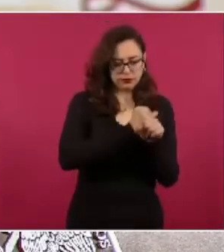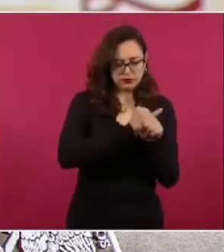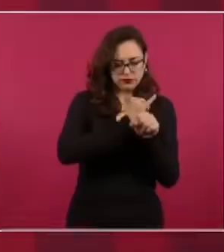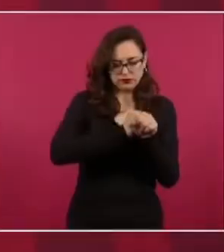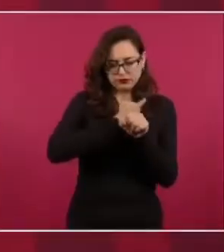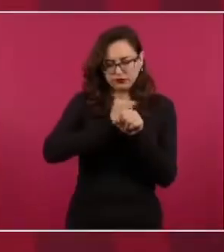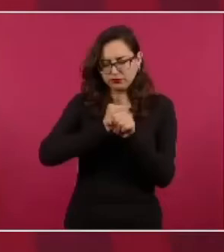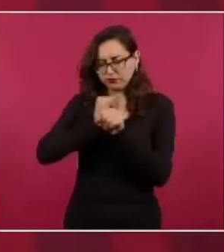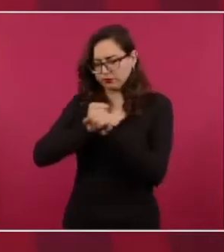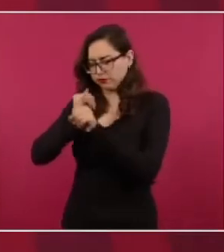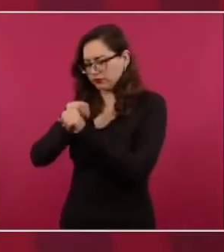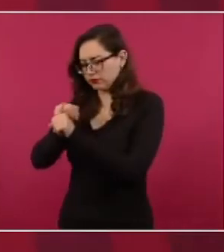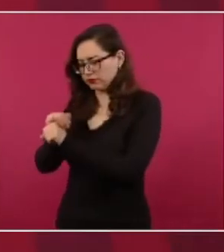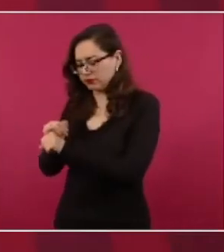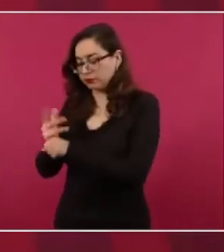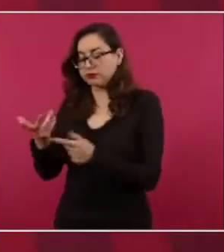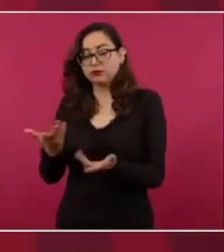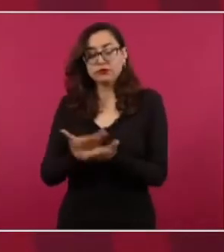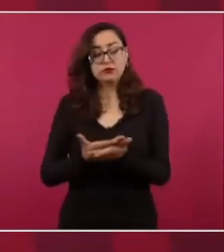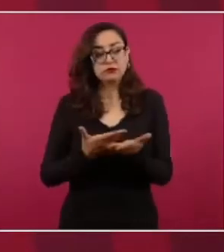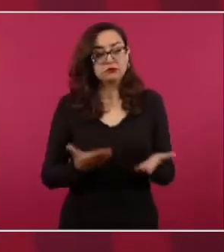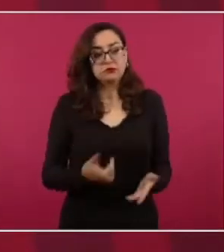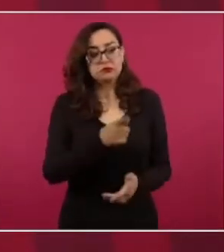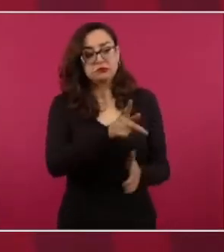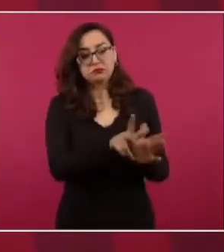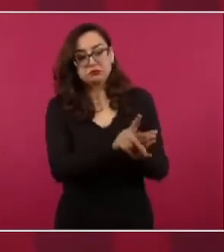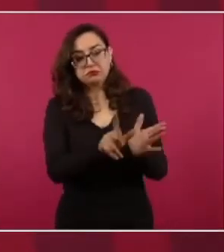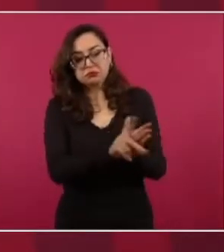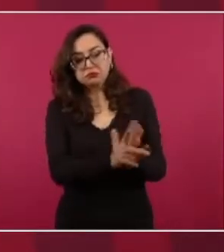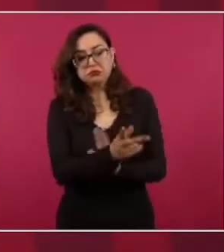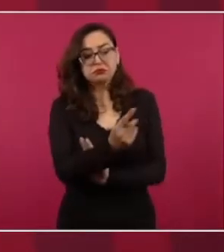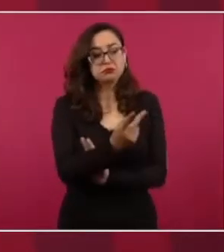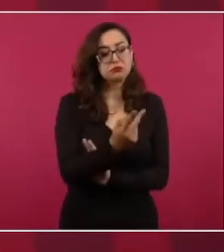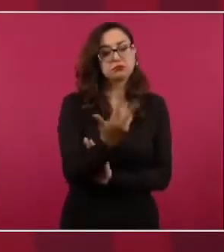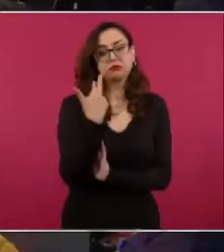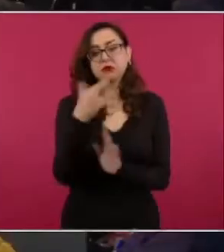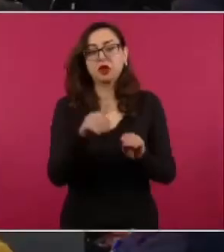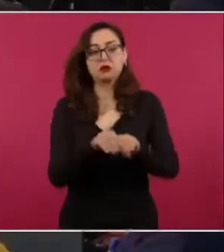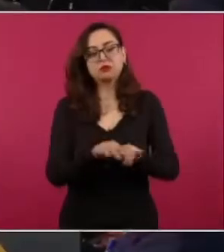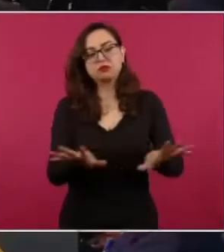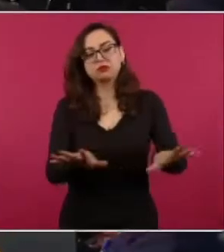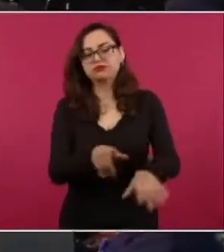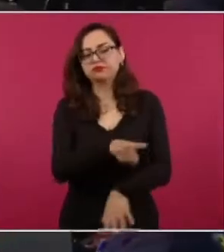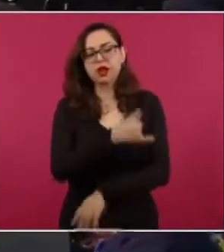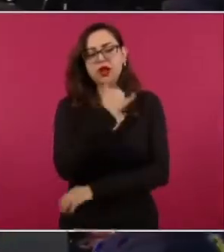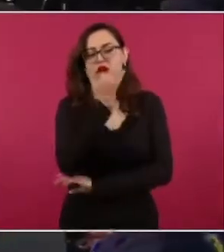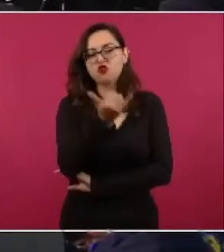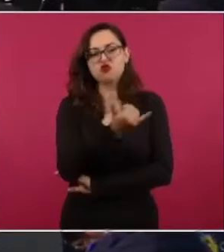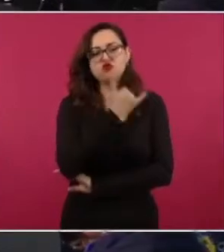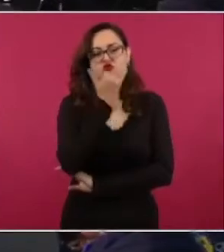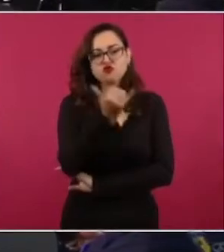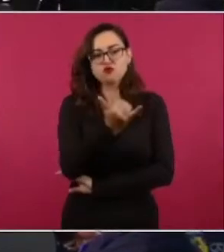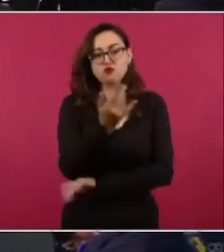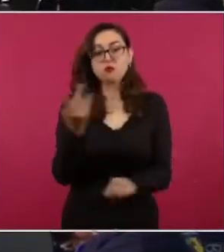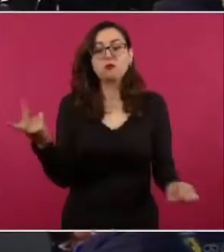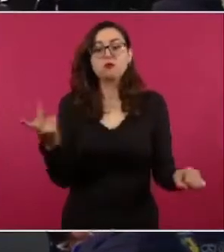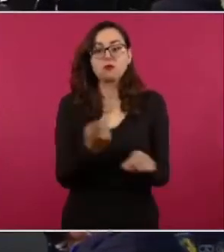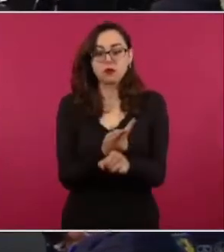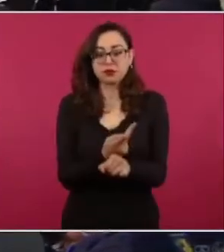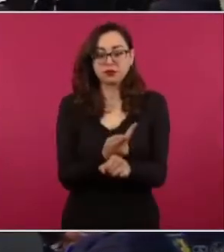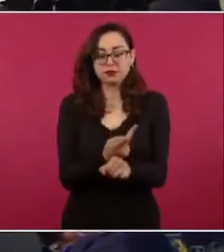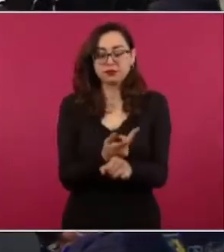información errada que tienen varios periódicos que ponen un contraste entre los datos de mortalidad